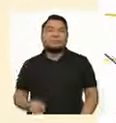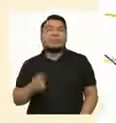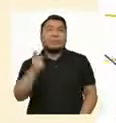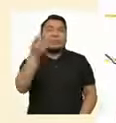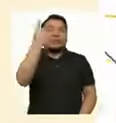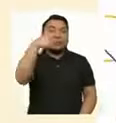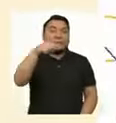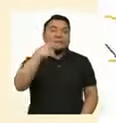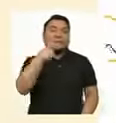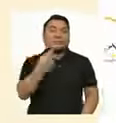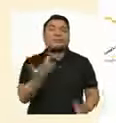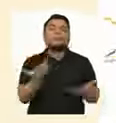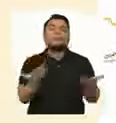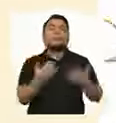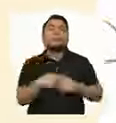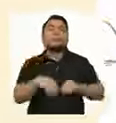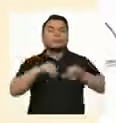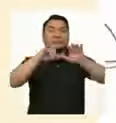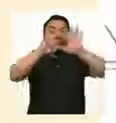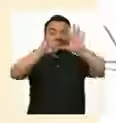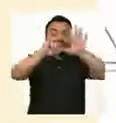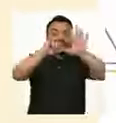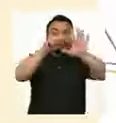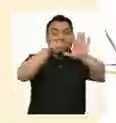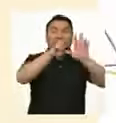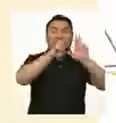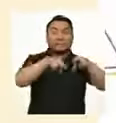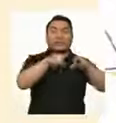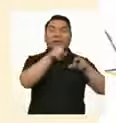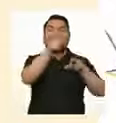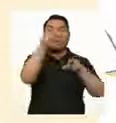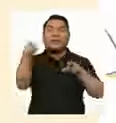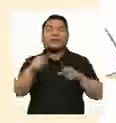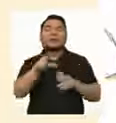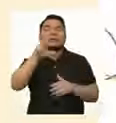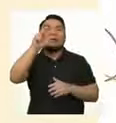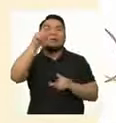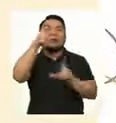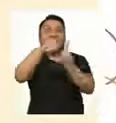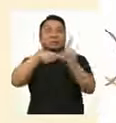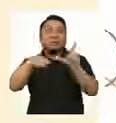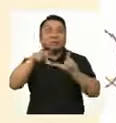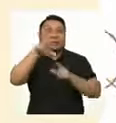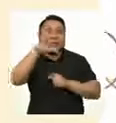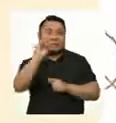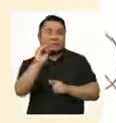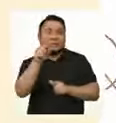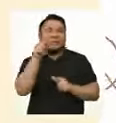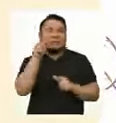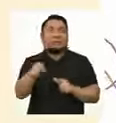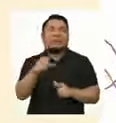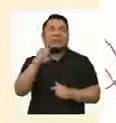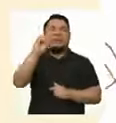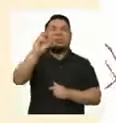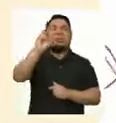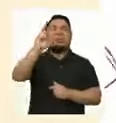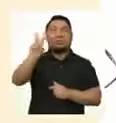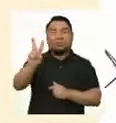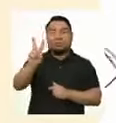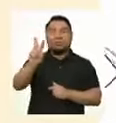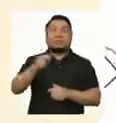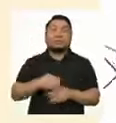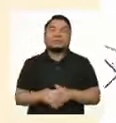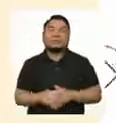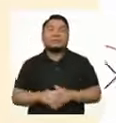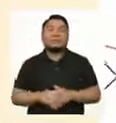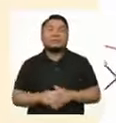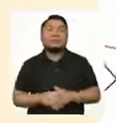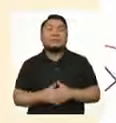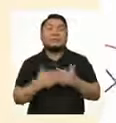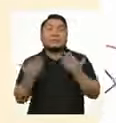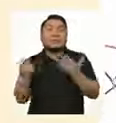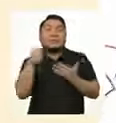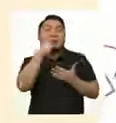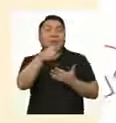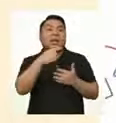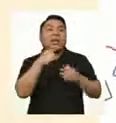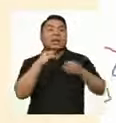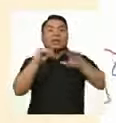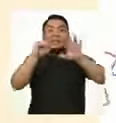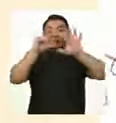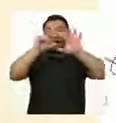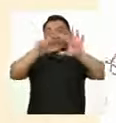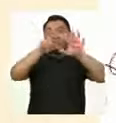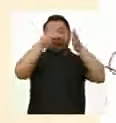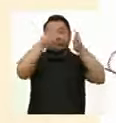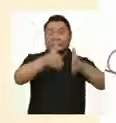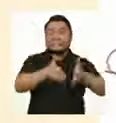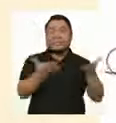frecuencia relativa es 6 entre 30, teniendo como resultado 2 décimos. La frecuencia